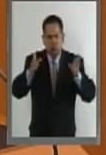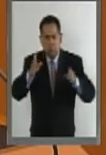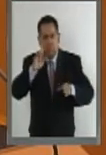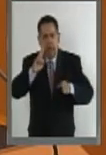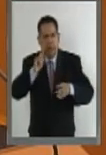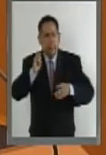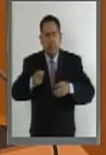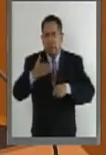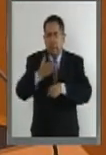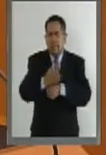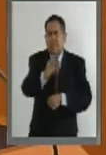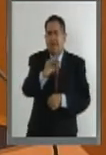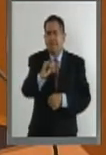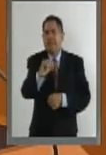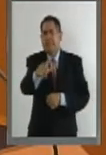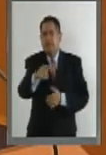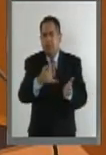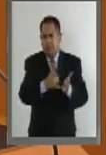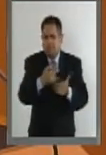sancionado fiscal.